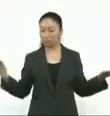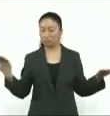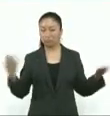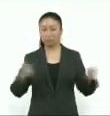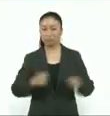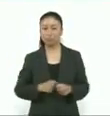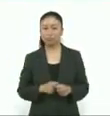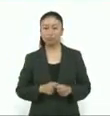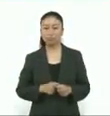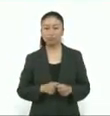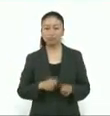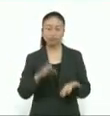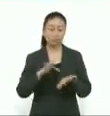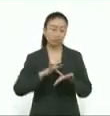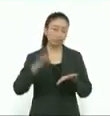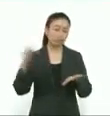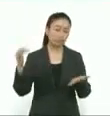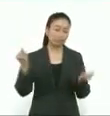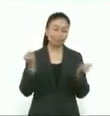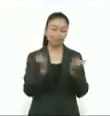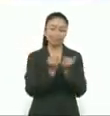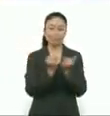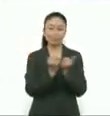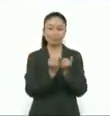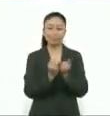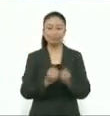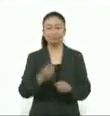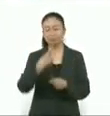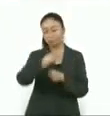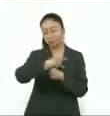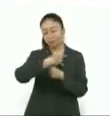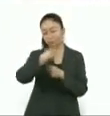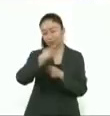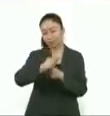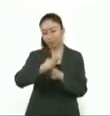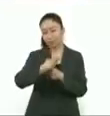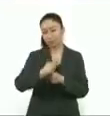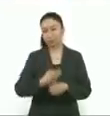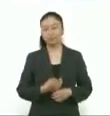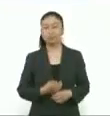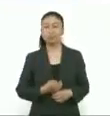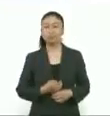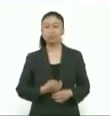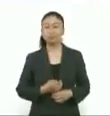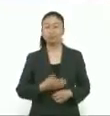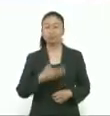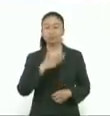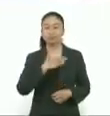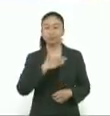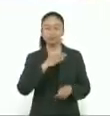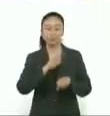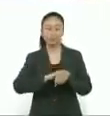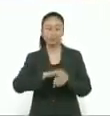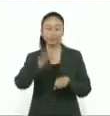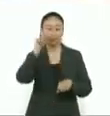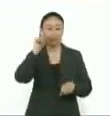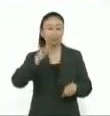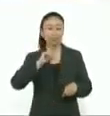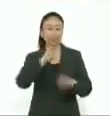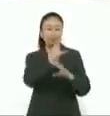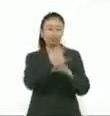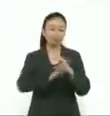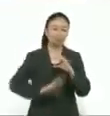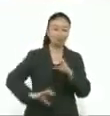Quiero agradecer también la invitación a mi amiga, a Claudia Sheinbaum.